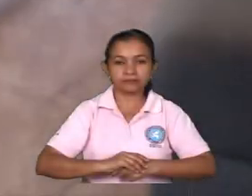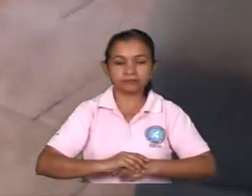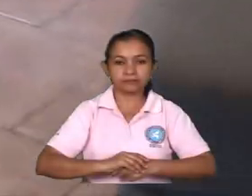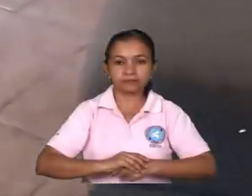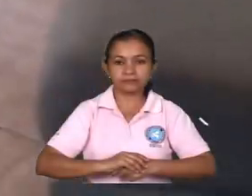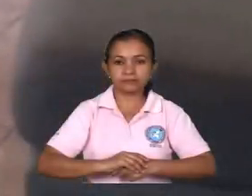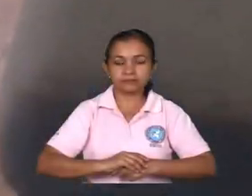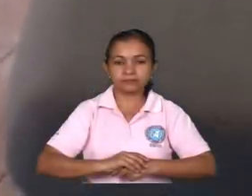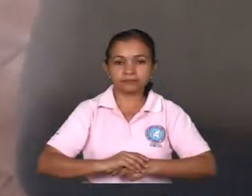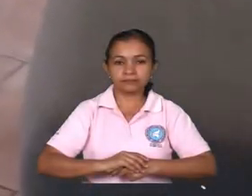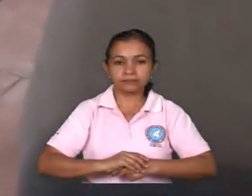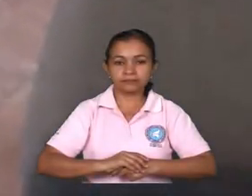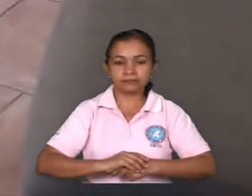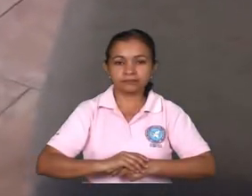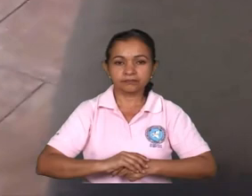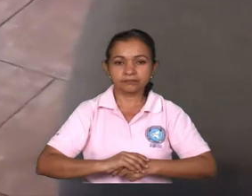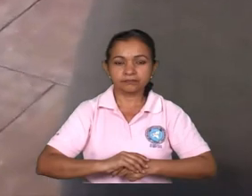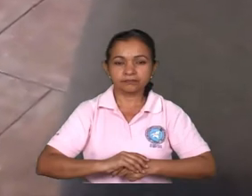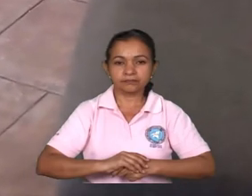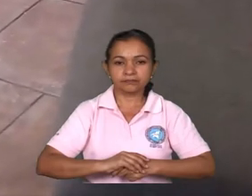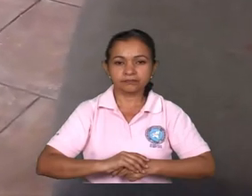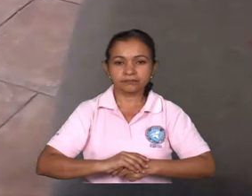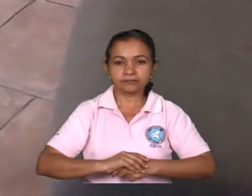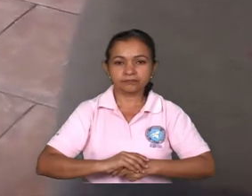Take it slow. Oh my God!